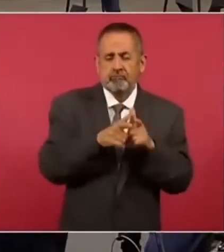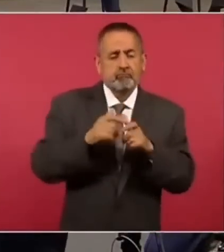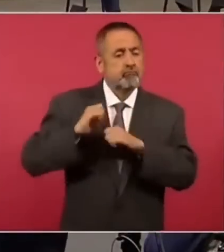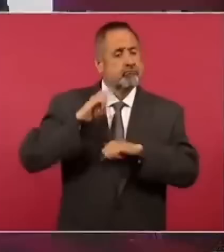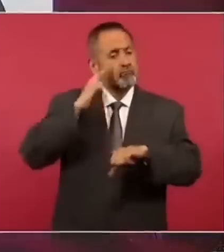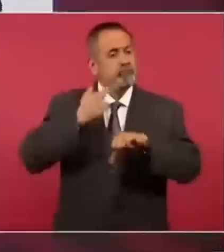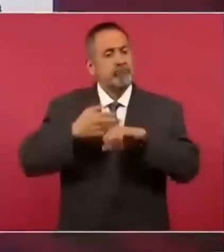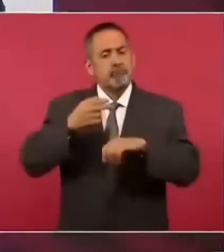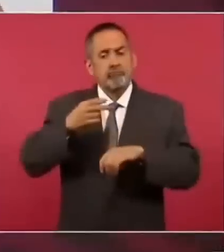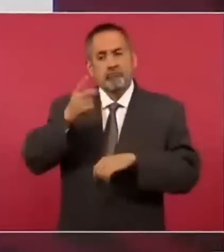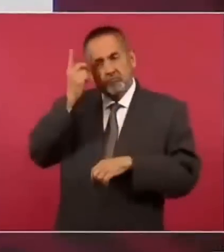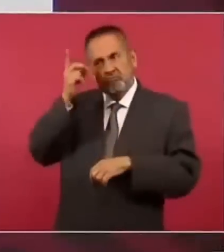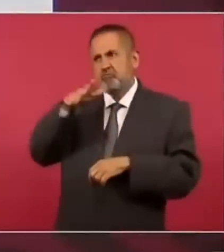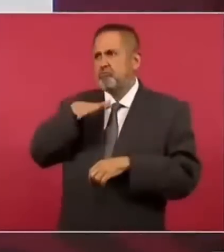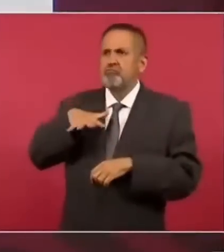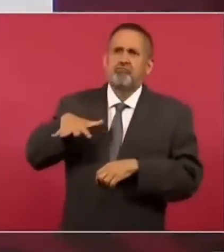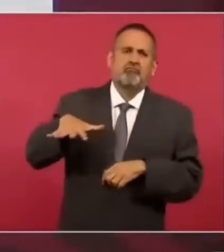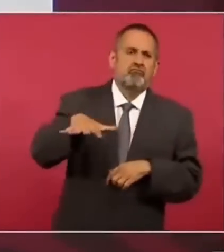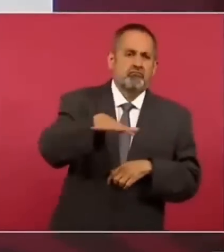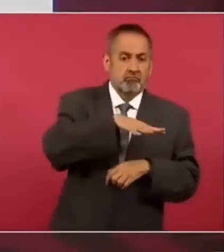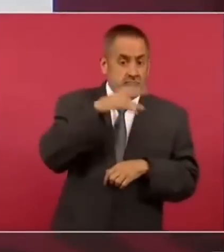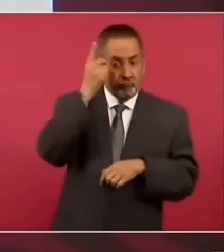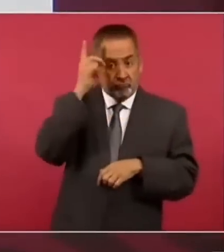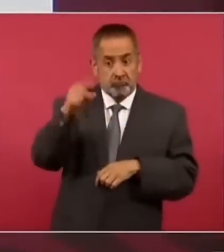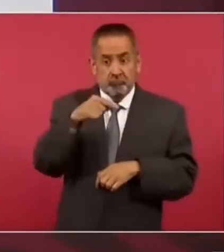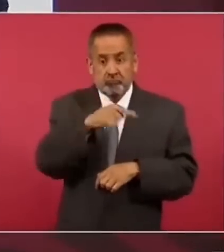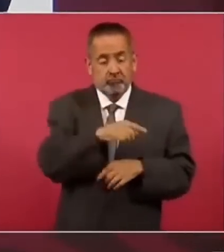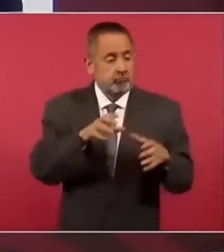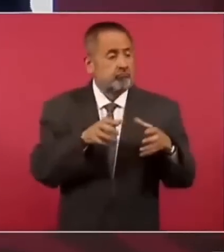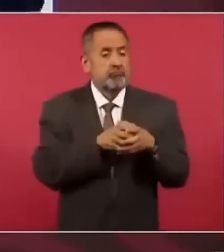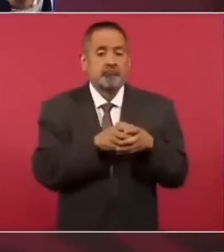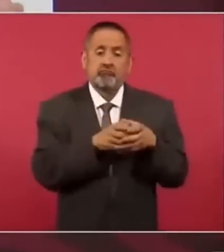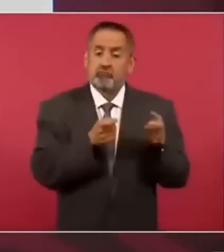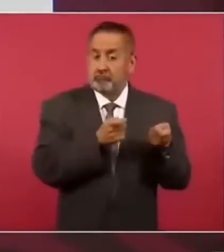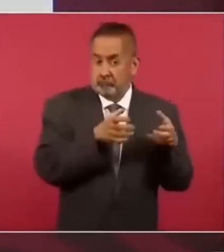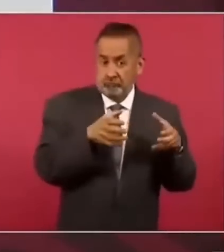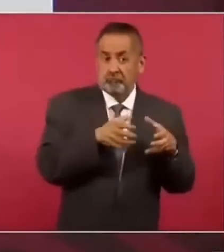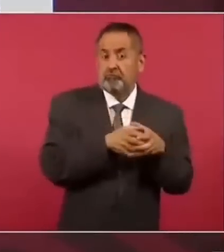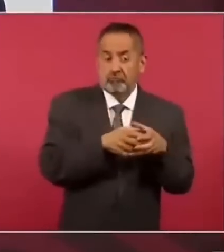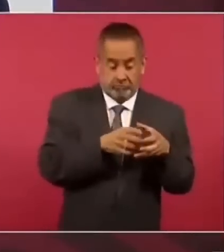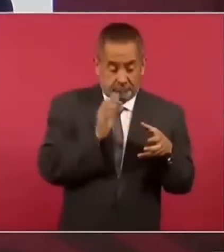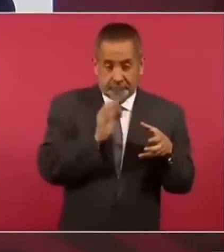era dueño de todo, pero no solo de los